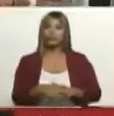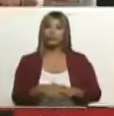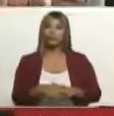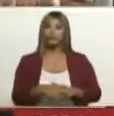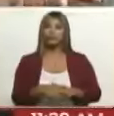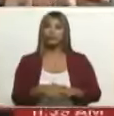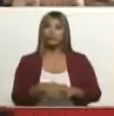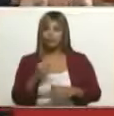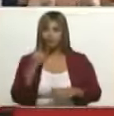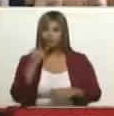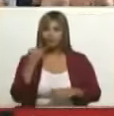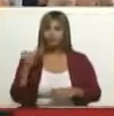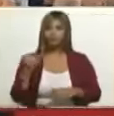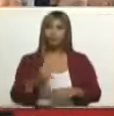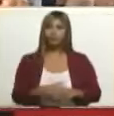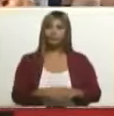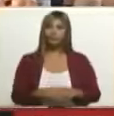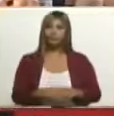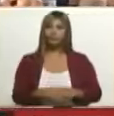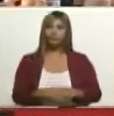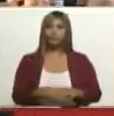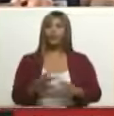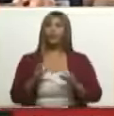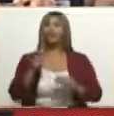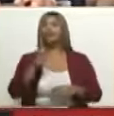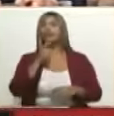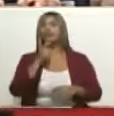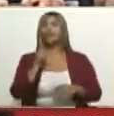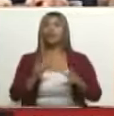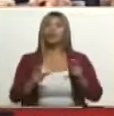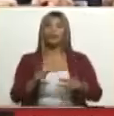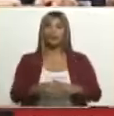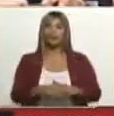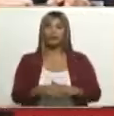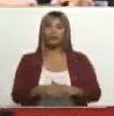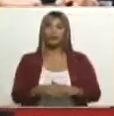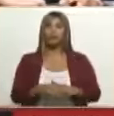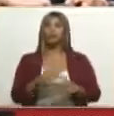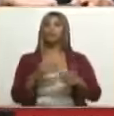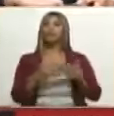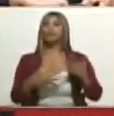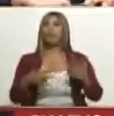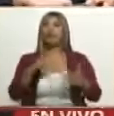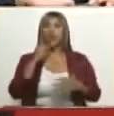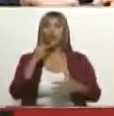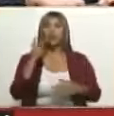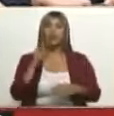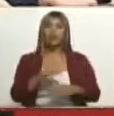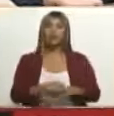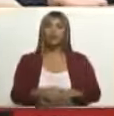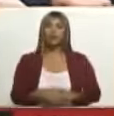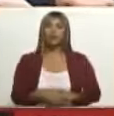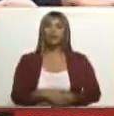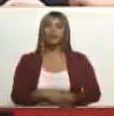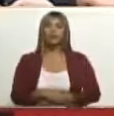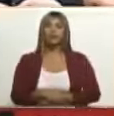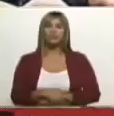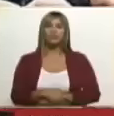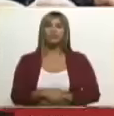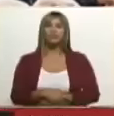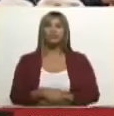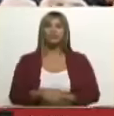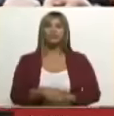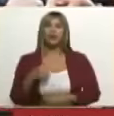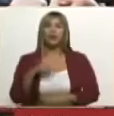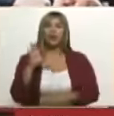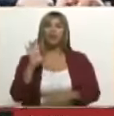una estrategia de seguridad ciudadana que deriva de la política nacional de seguridad ciudadana en